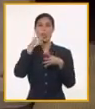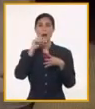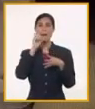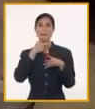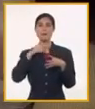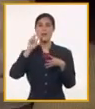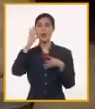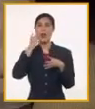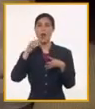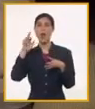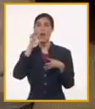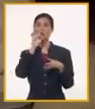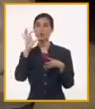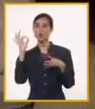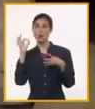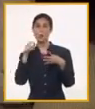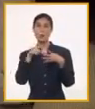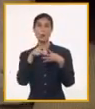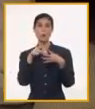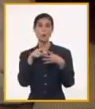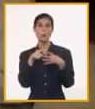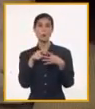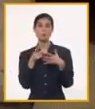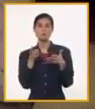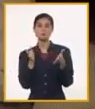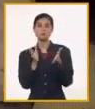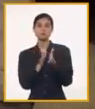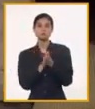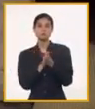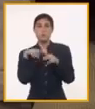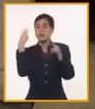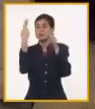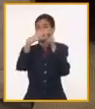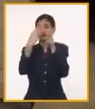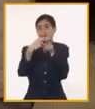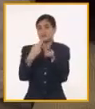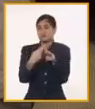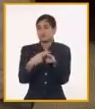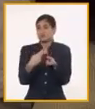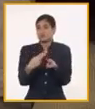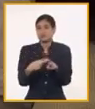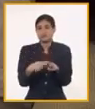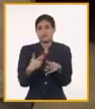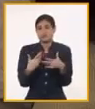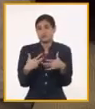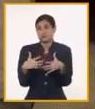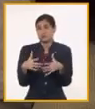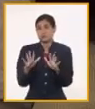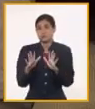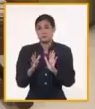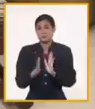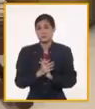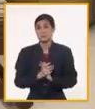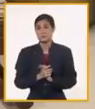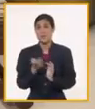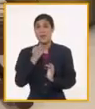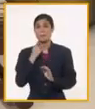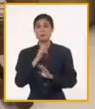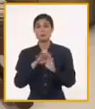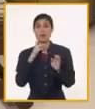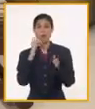del Instituto de Nefrología. Claro. Porque cuando ya yo salgo de ahí, pero ya yo dejo el